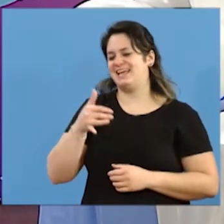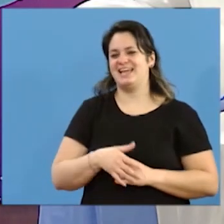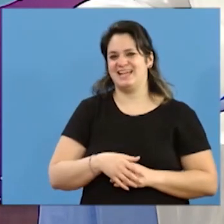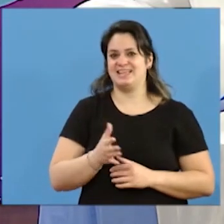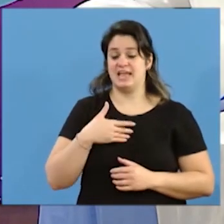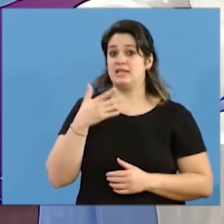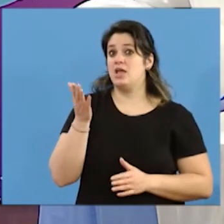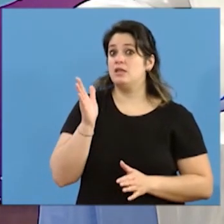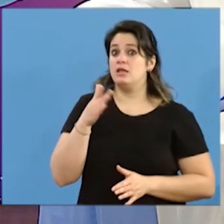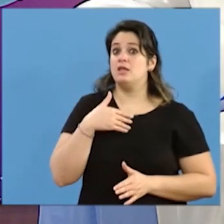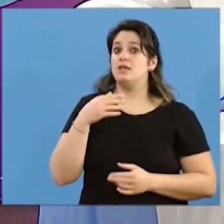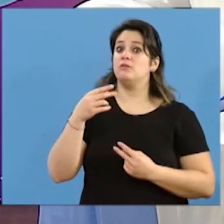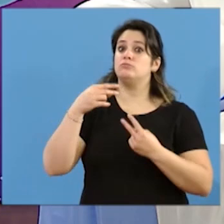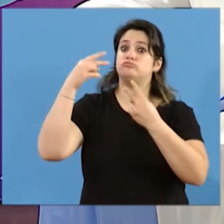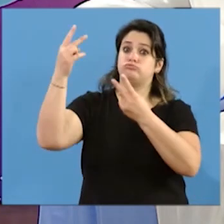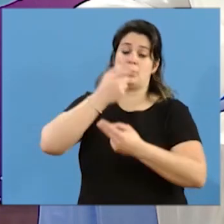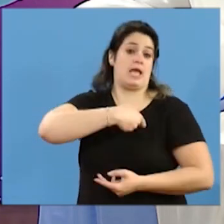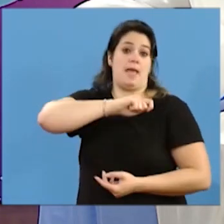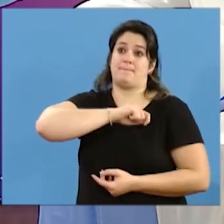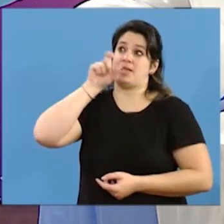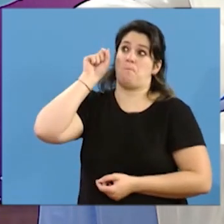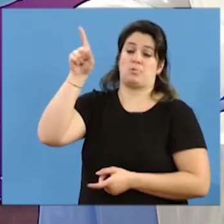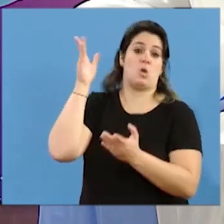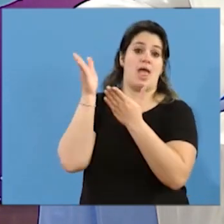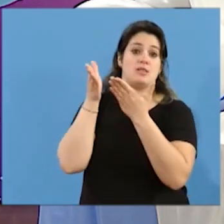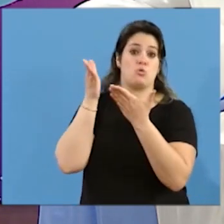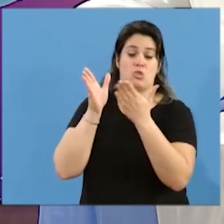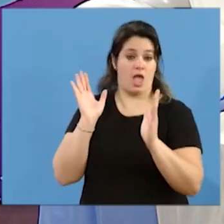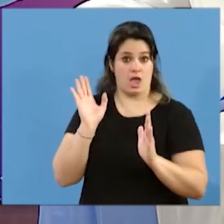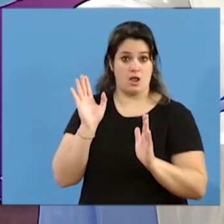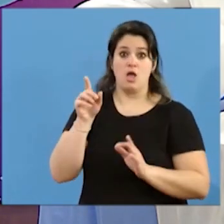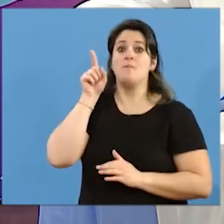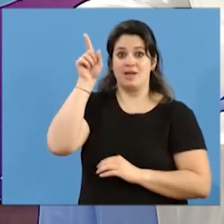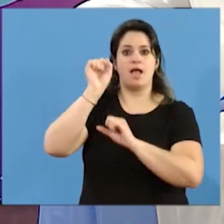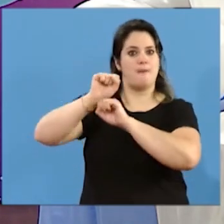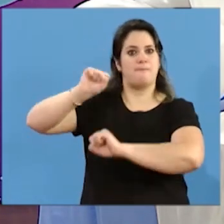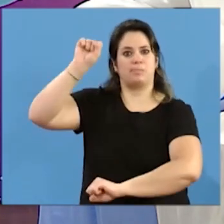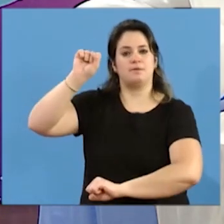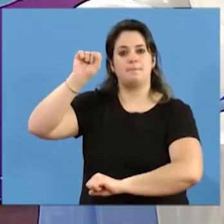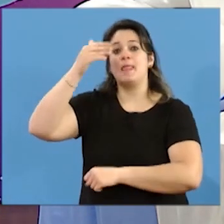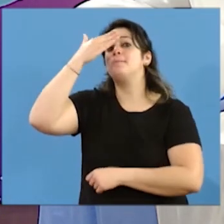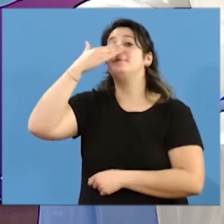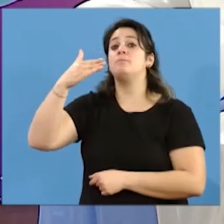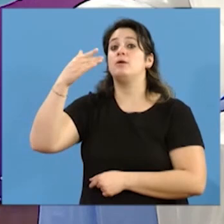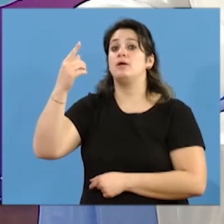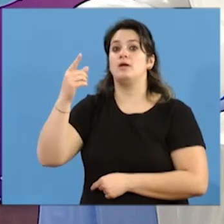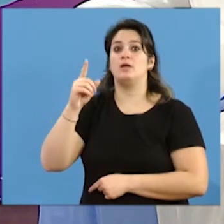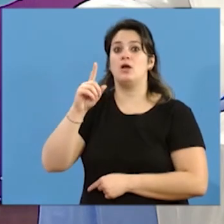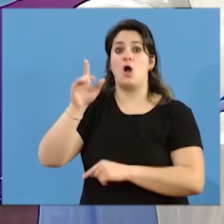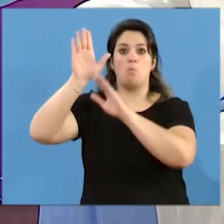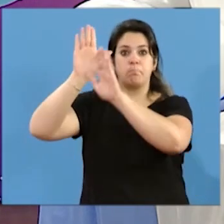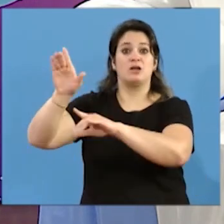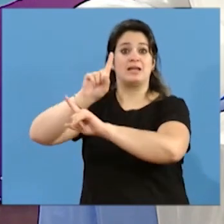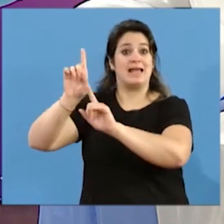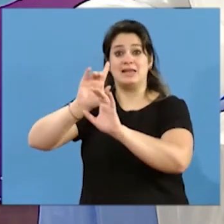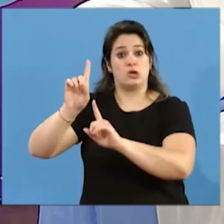se tenía que ir a España a estudiar. Por eso allá se recibió, pero después no se quedó